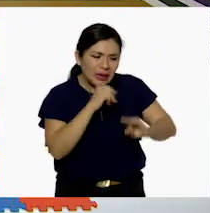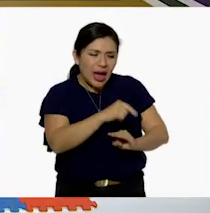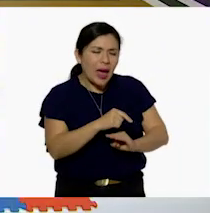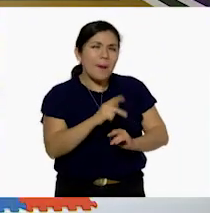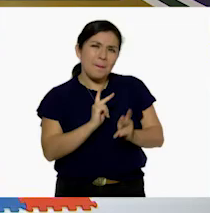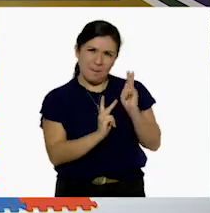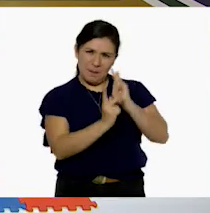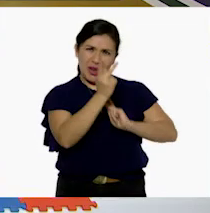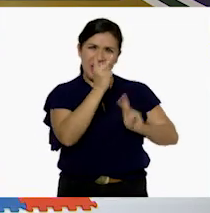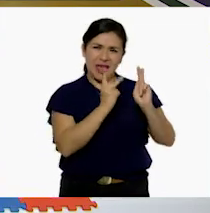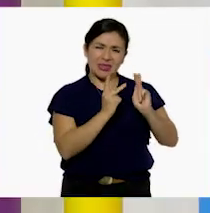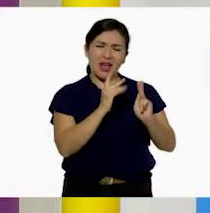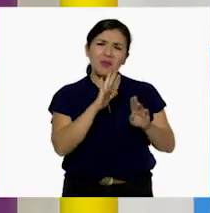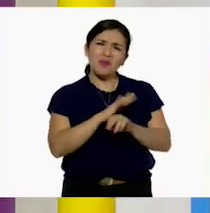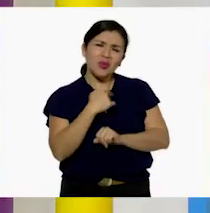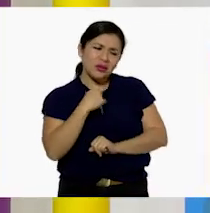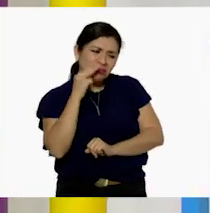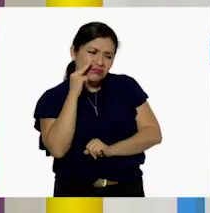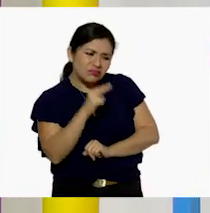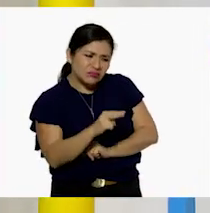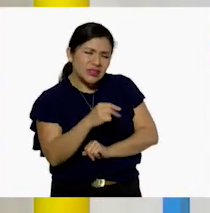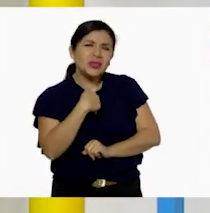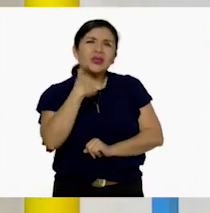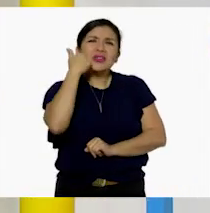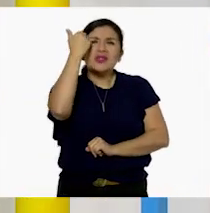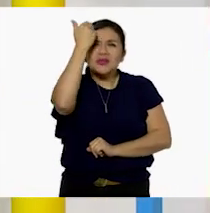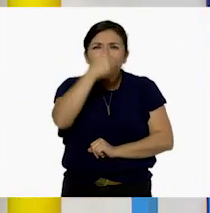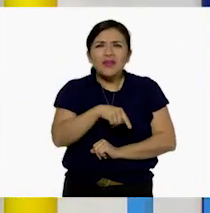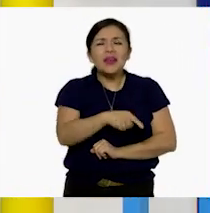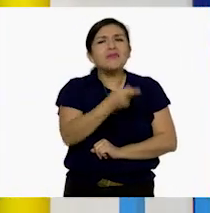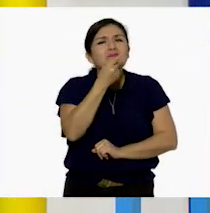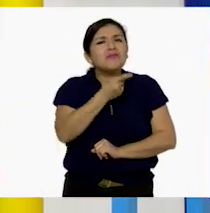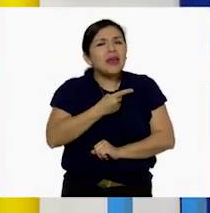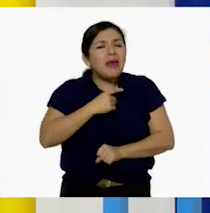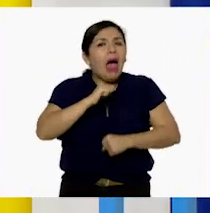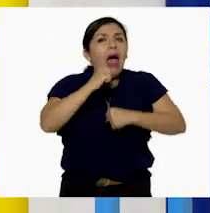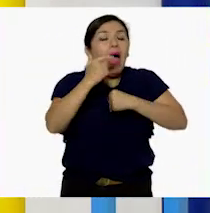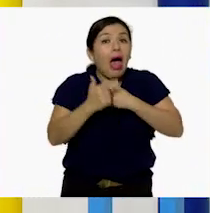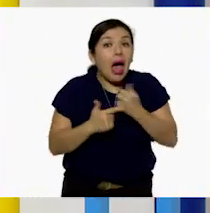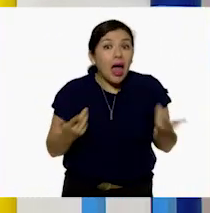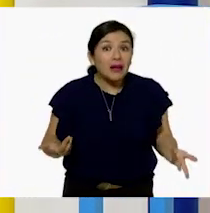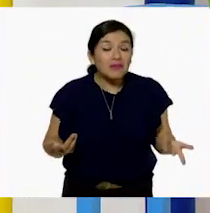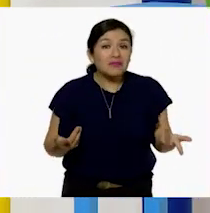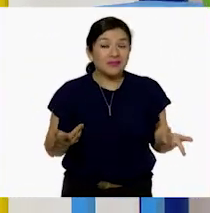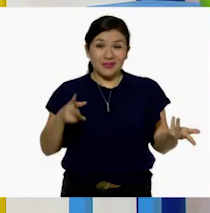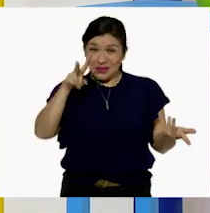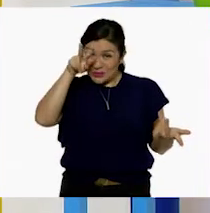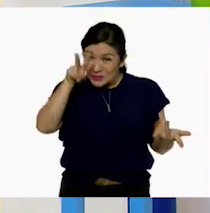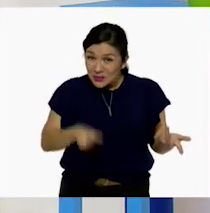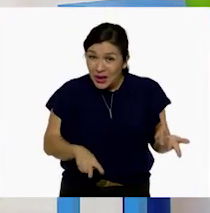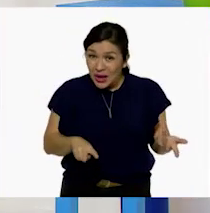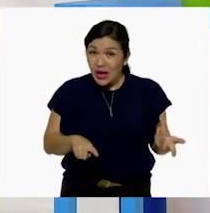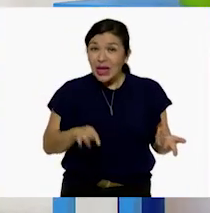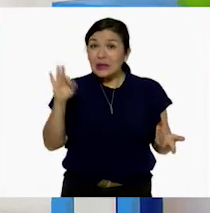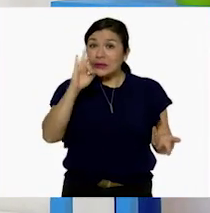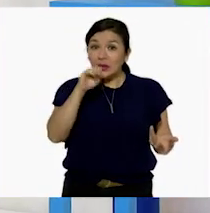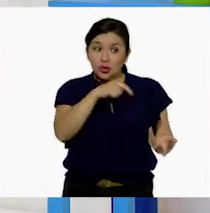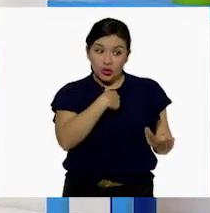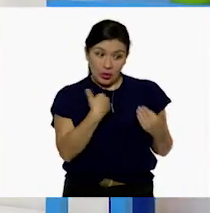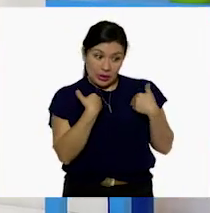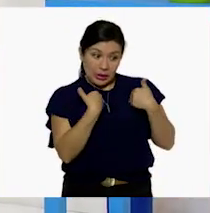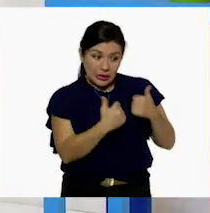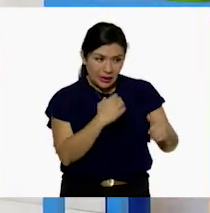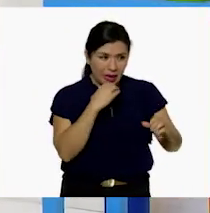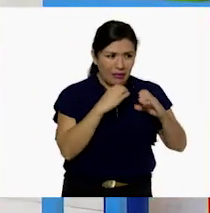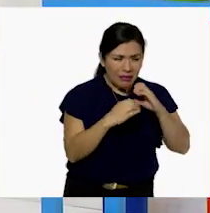planta porque quiero saber si tenía algo que decirme. Bueno, en realidad, si lograba entender